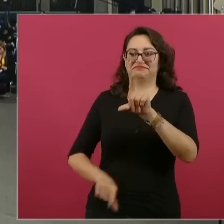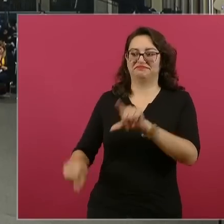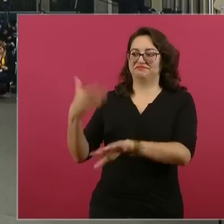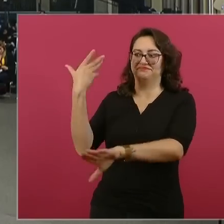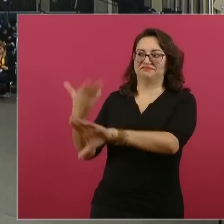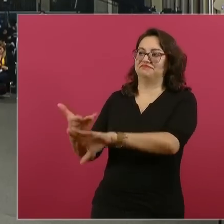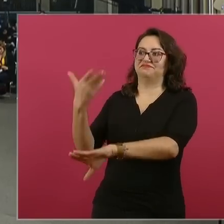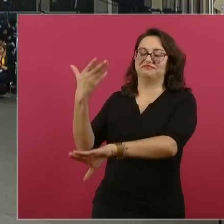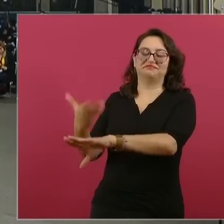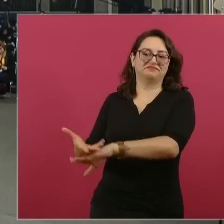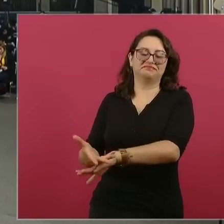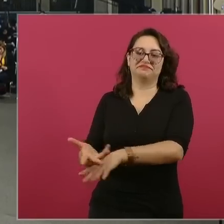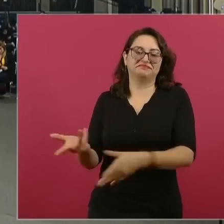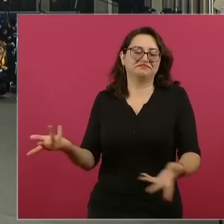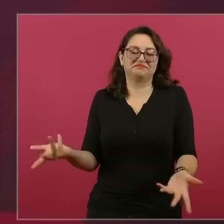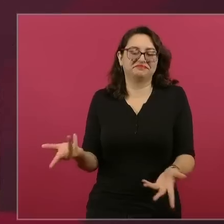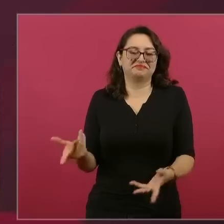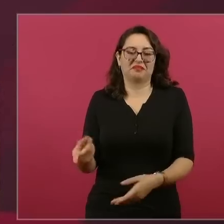Perderlo.